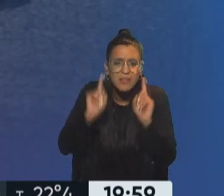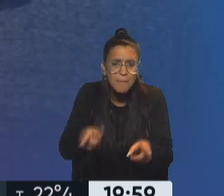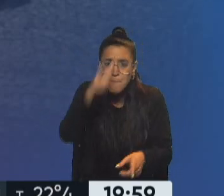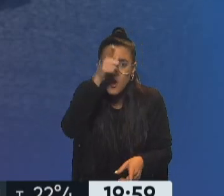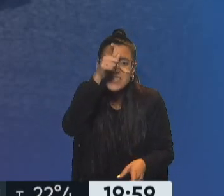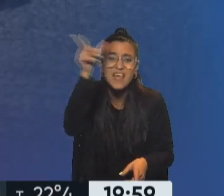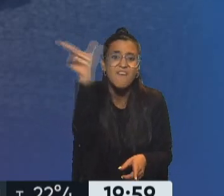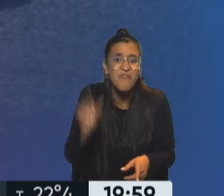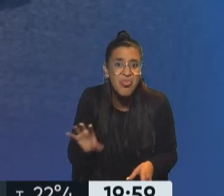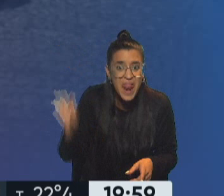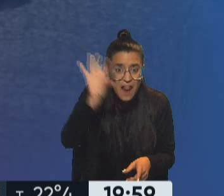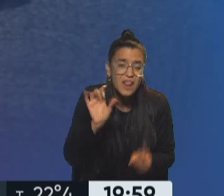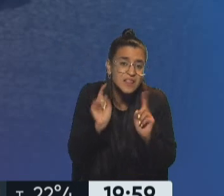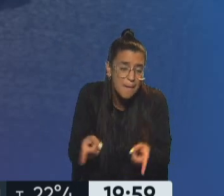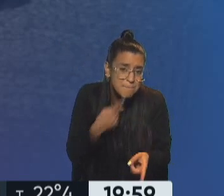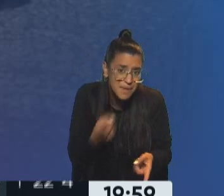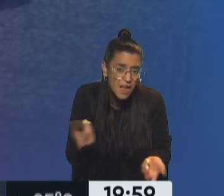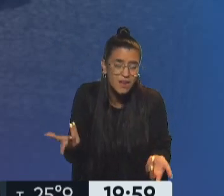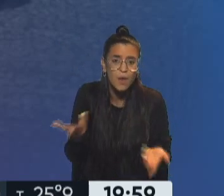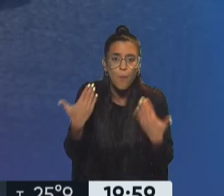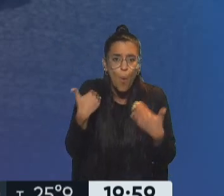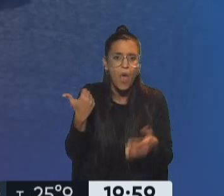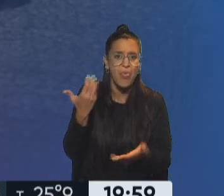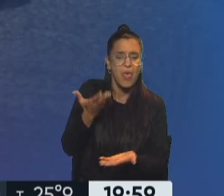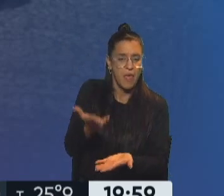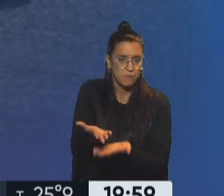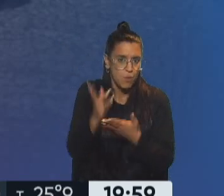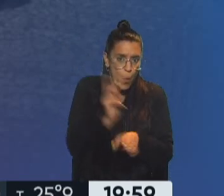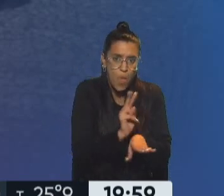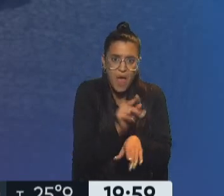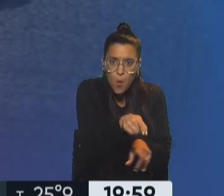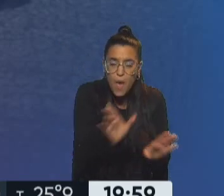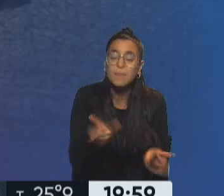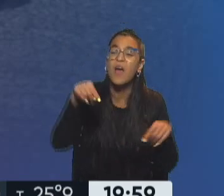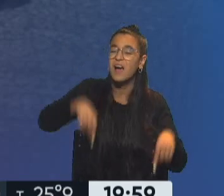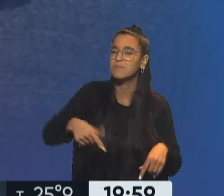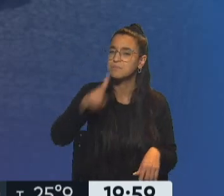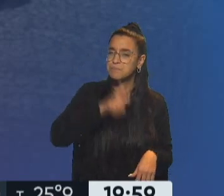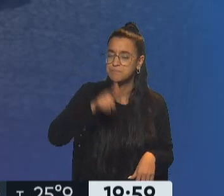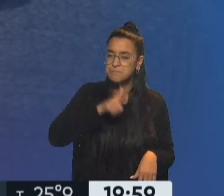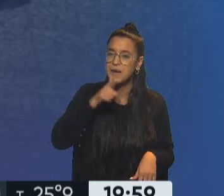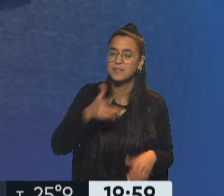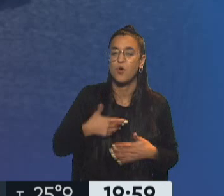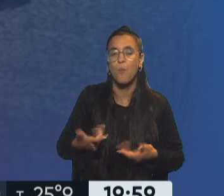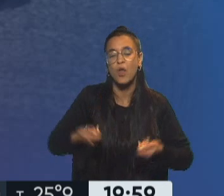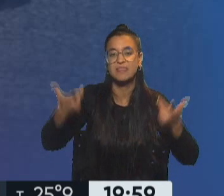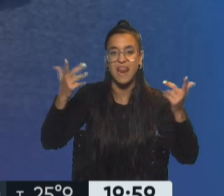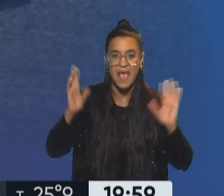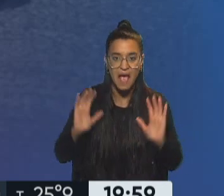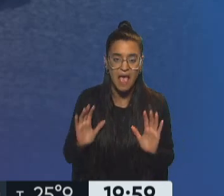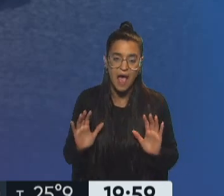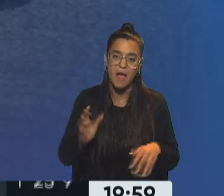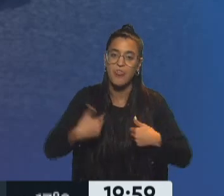Policía Federal, que podían haber fungido esa función. Lo que parece haber aquí es una suerte de entrega, de